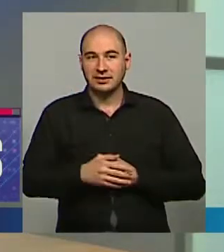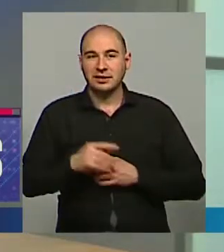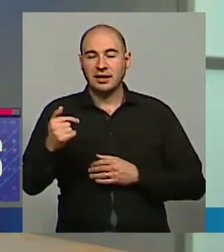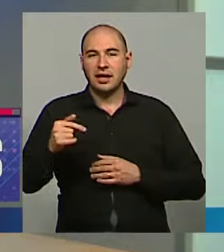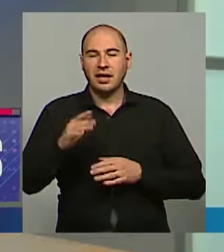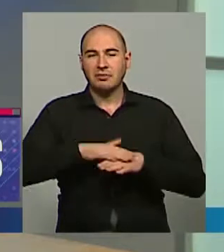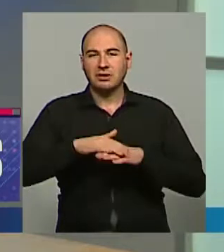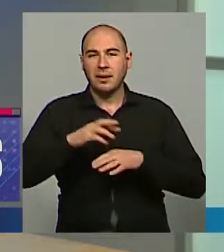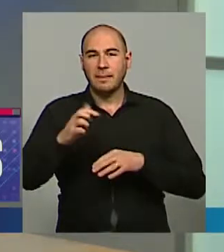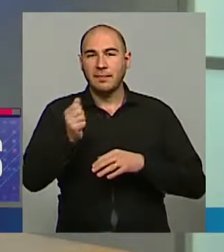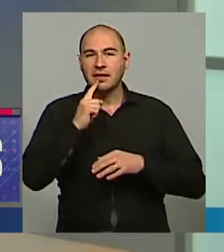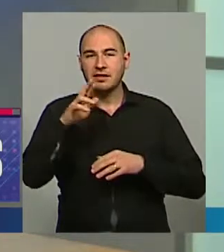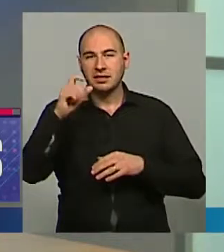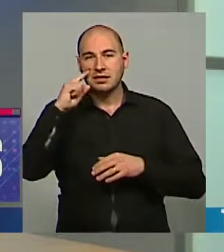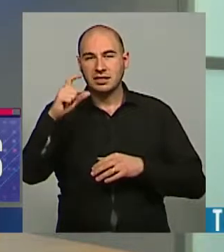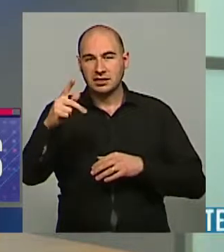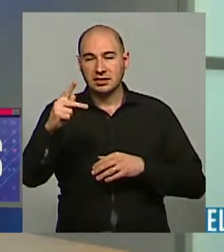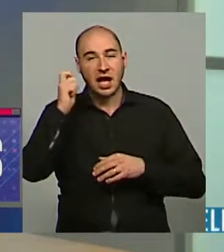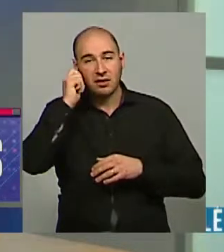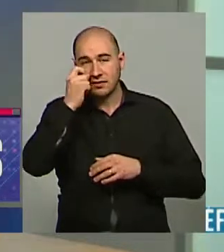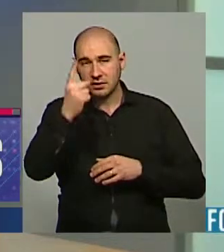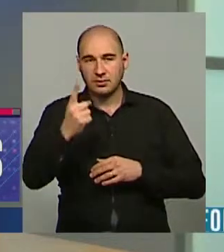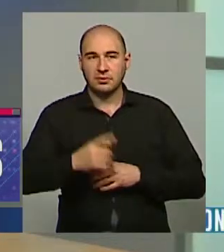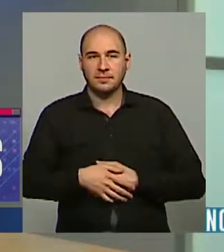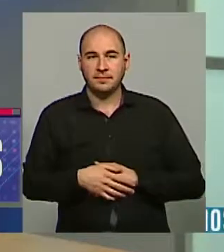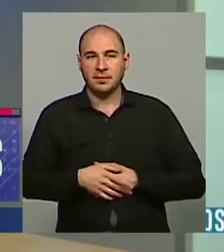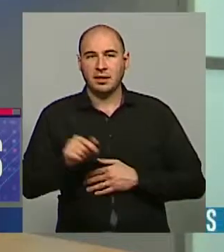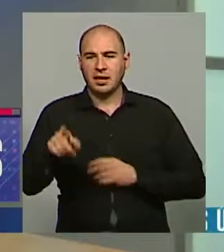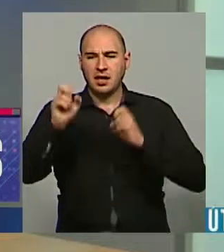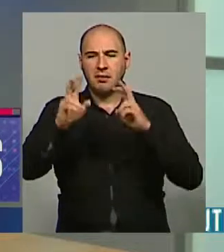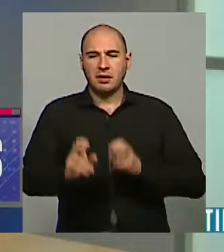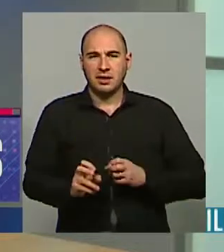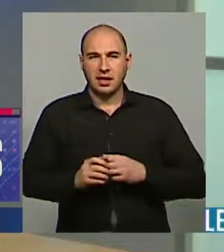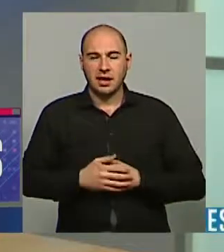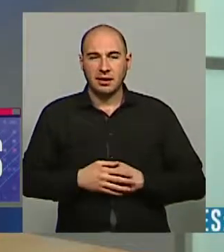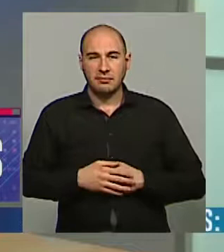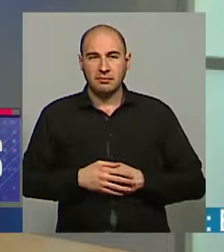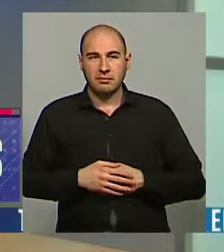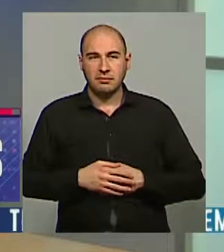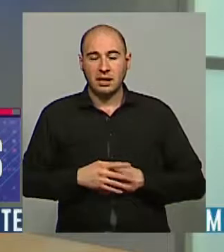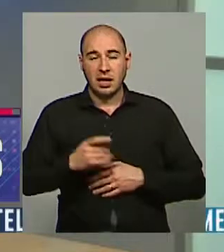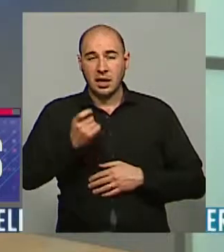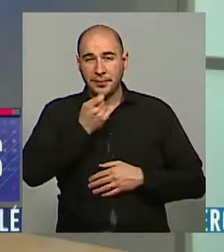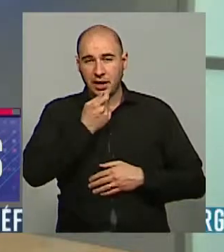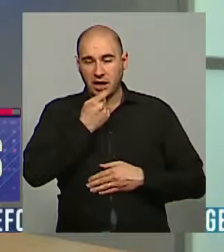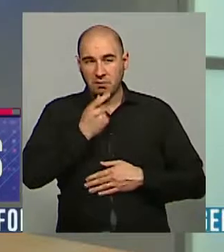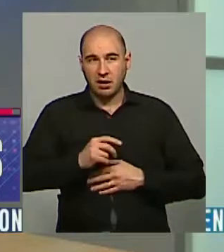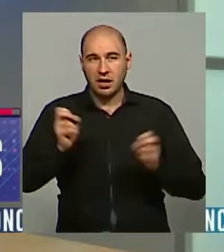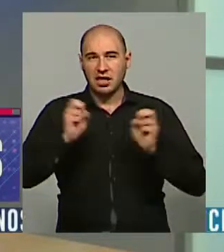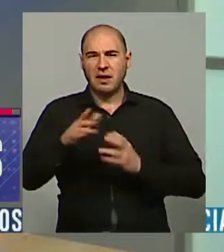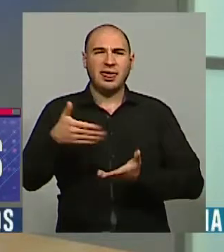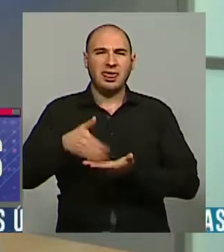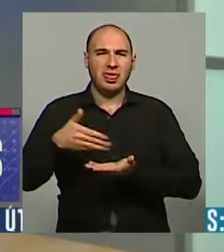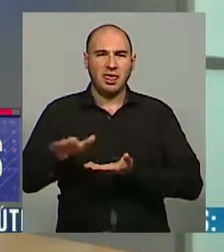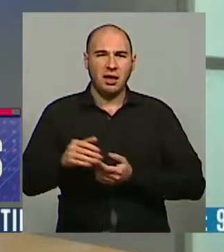adelante por Patrick Crusius, que tiene 21 años, que lo investigan si se trata de un caso de